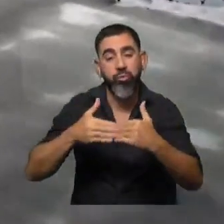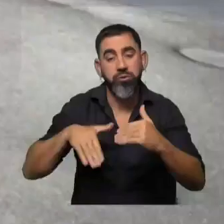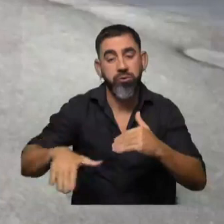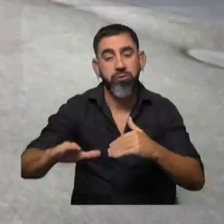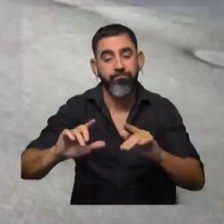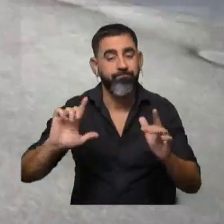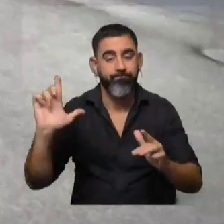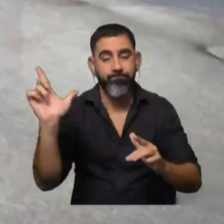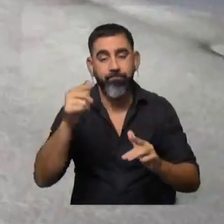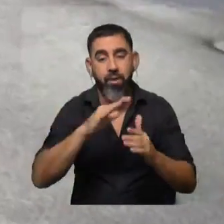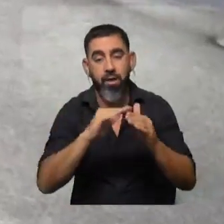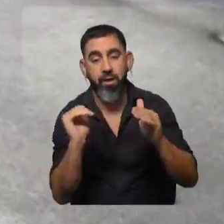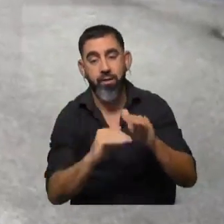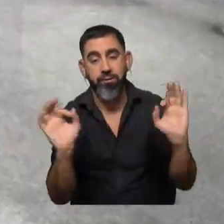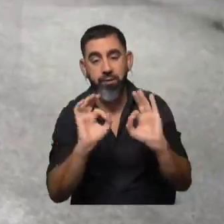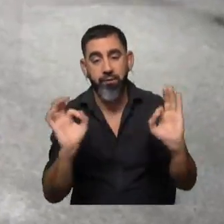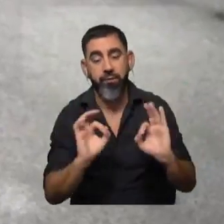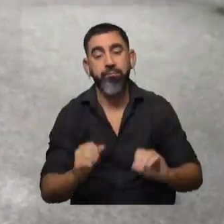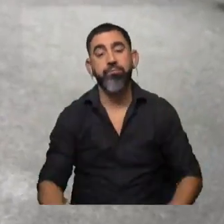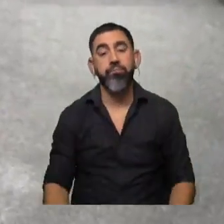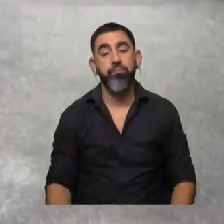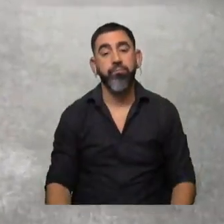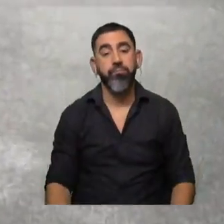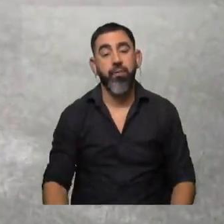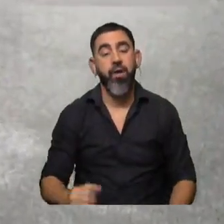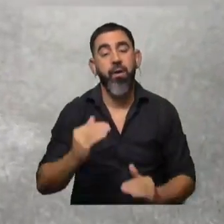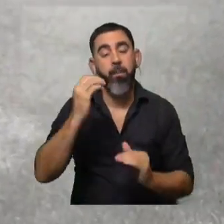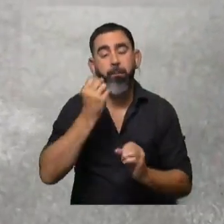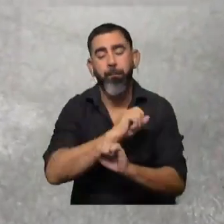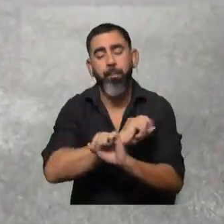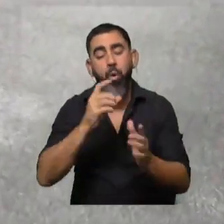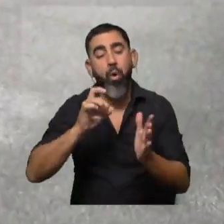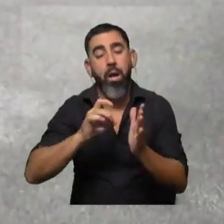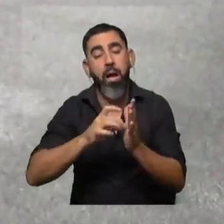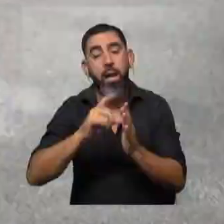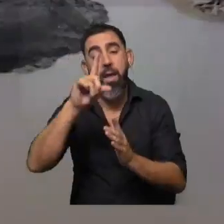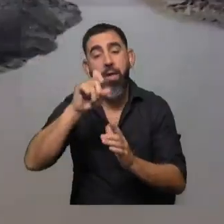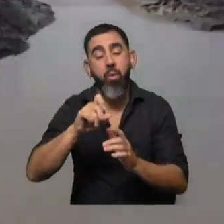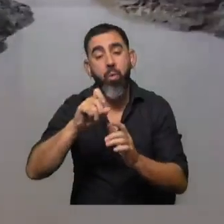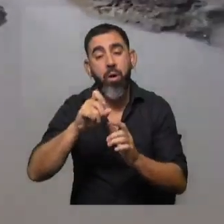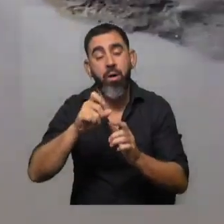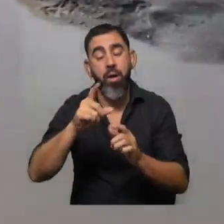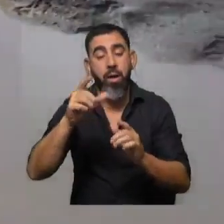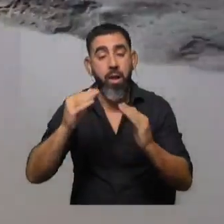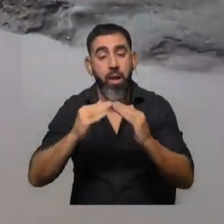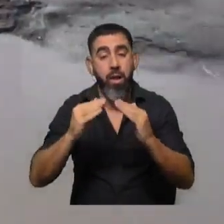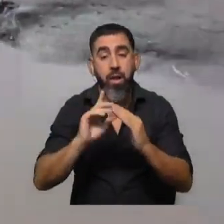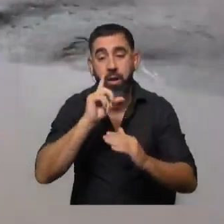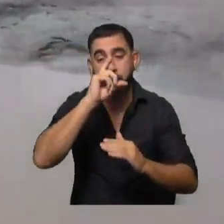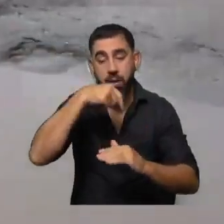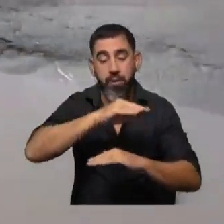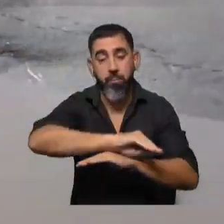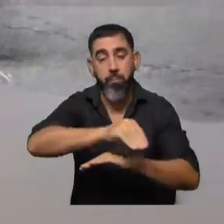sin disponer de reservas. De esta manera cae la calidad del agua que se entrega por la red domiciliaria de Montevideo y el